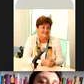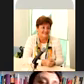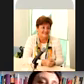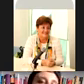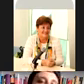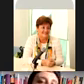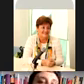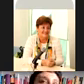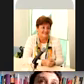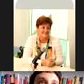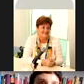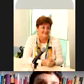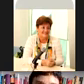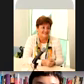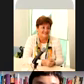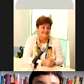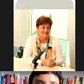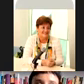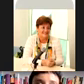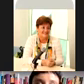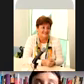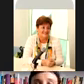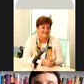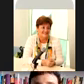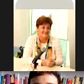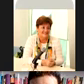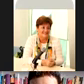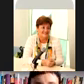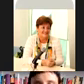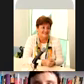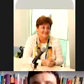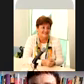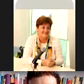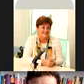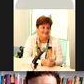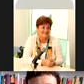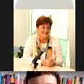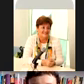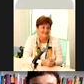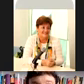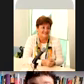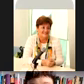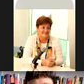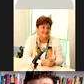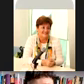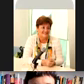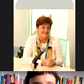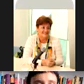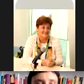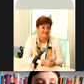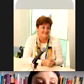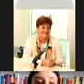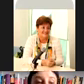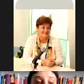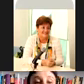discapacidad surge al interactuar con una sociedad que le pone barreras para un ejercicio pleno de ciudadanía,